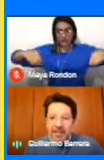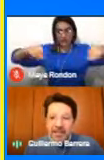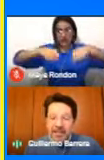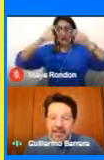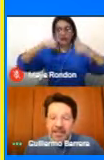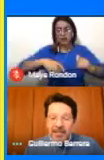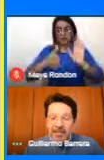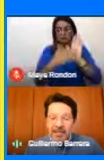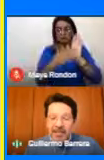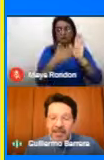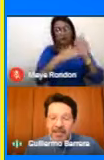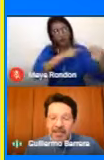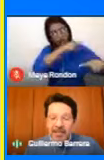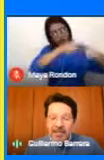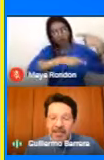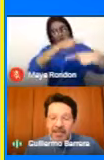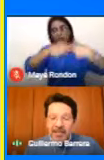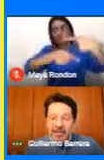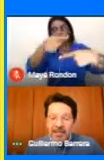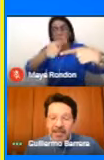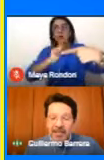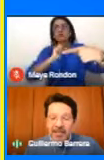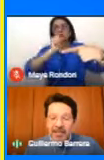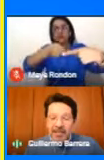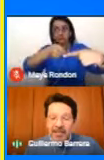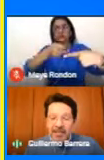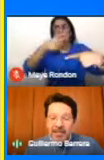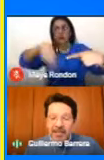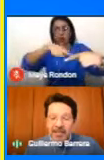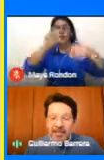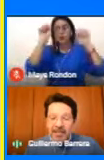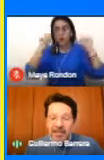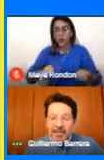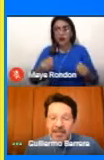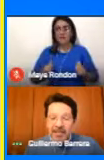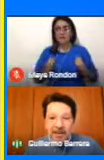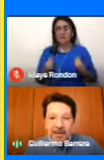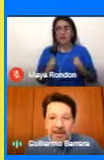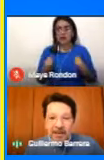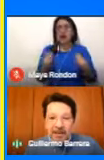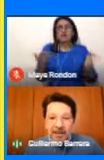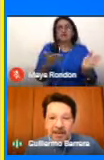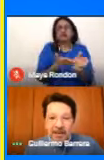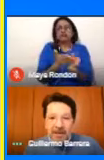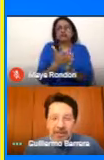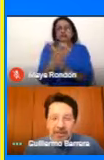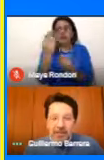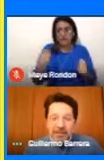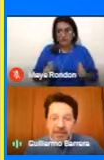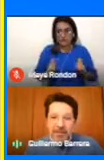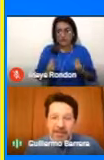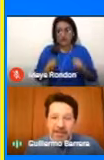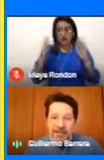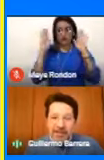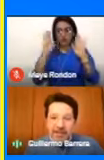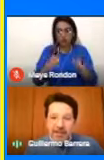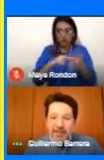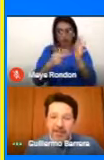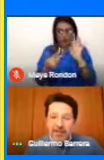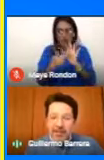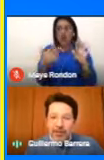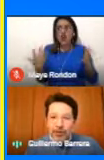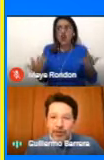las generaciones venideras también puedan seguir viviendo en él. Y eso implica tomar